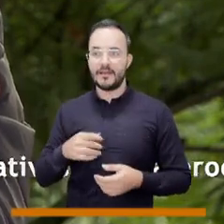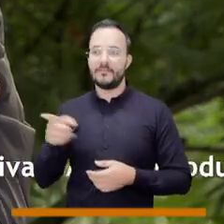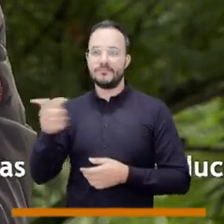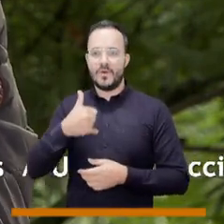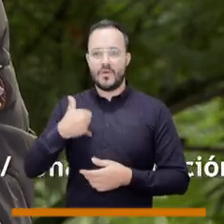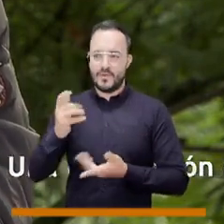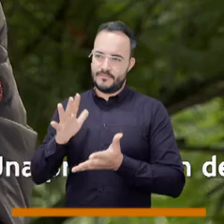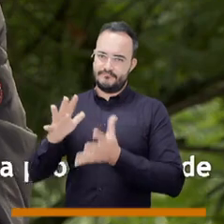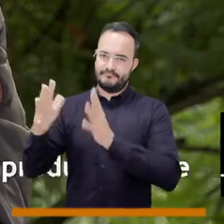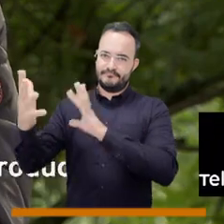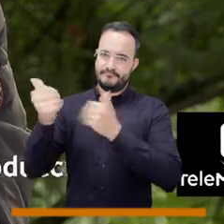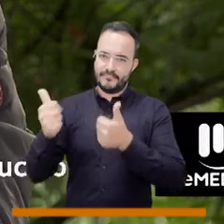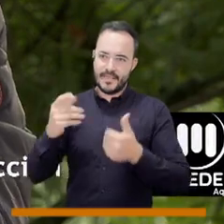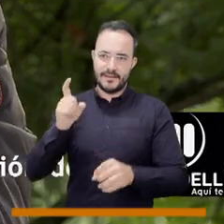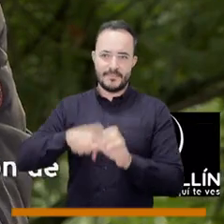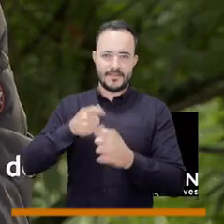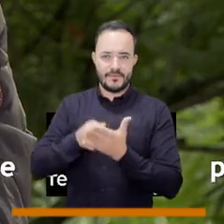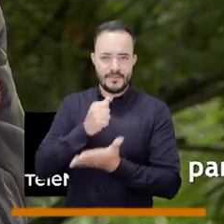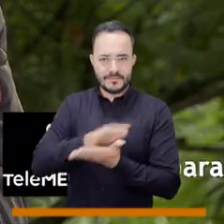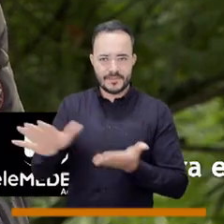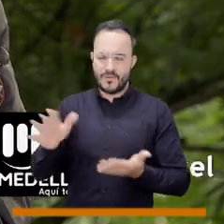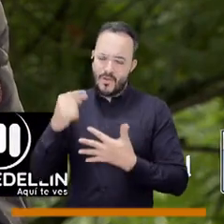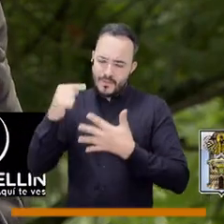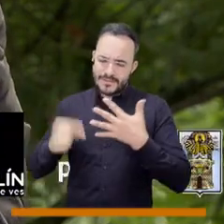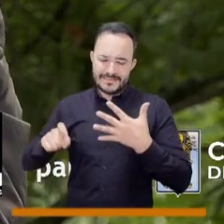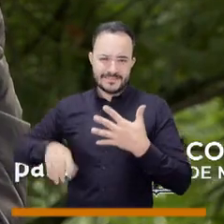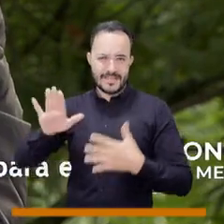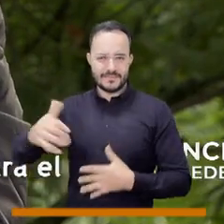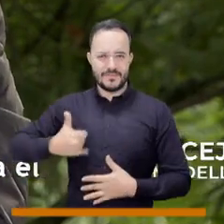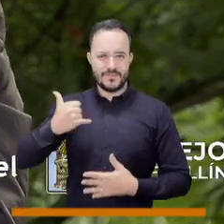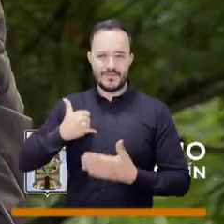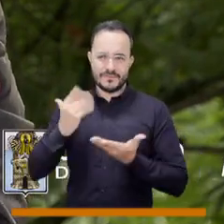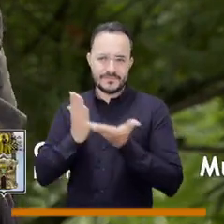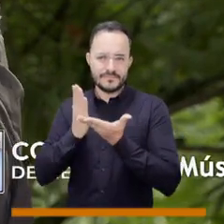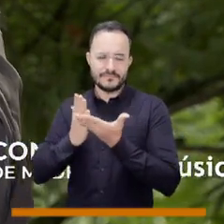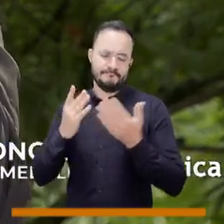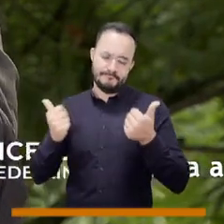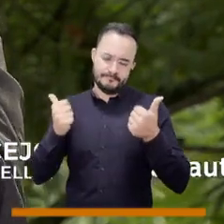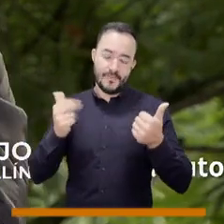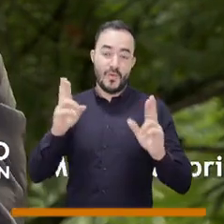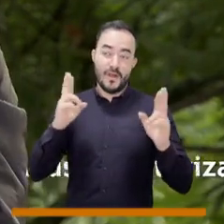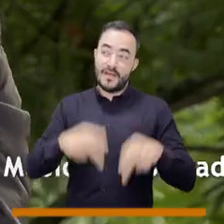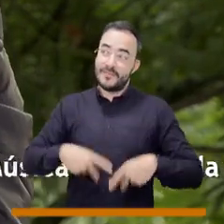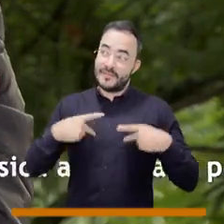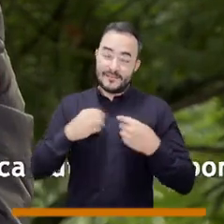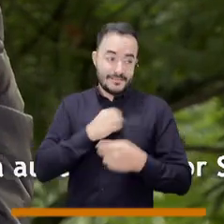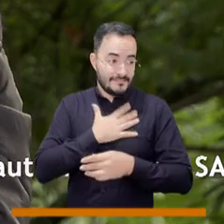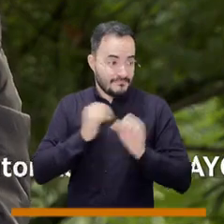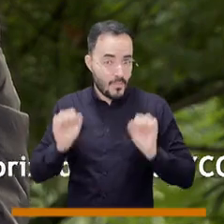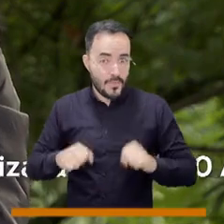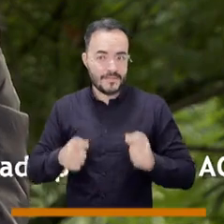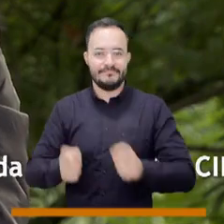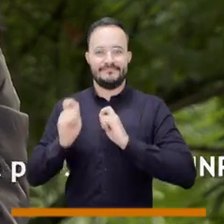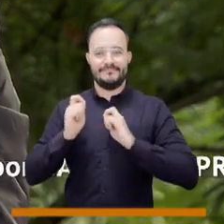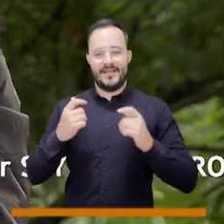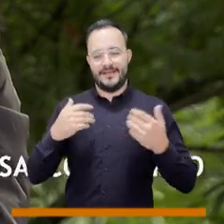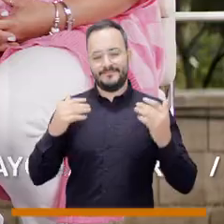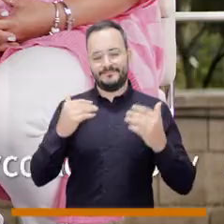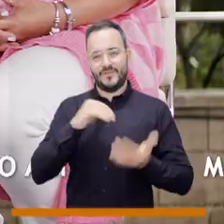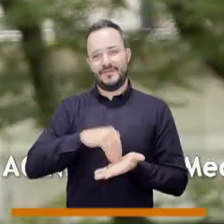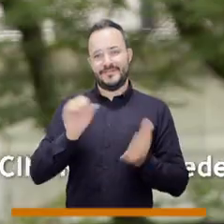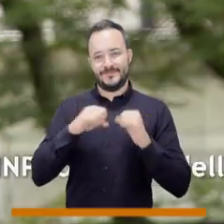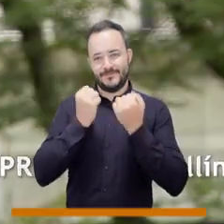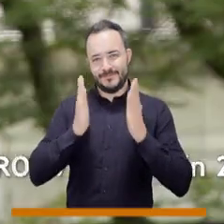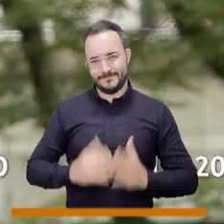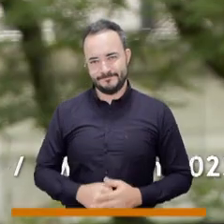las oportunidades para los jóvenes, la matrícula cero, entre otras causas educativas. Y bueno, ojalá la vida nos dé la oportunidad de estar de nuevo representándonos.